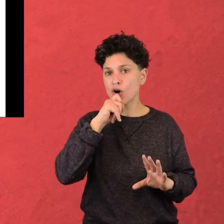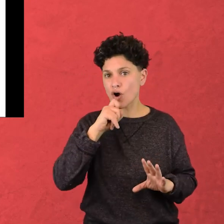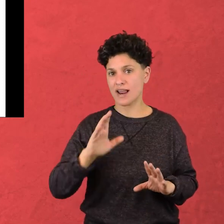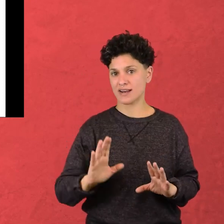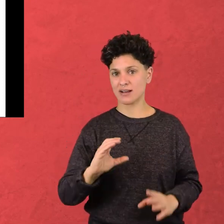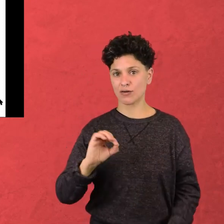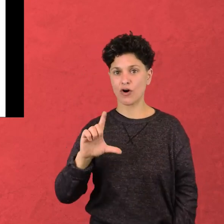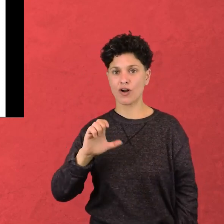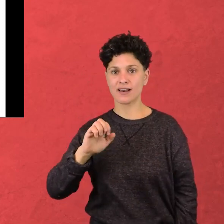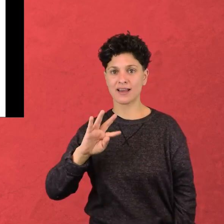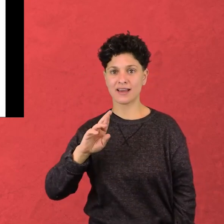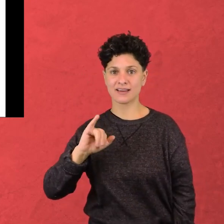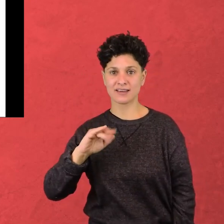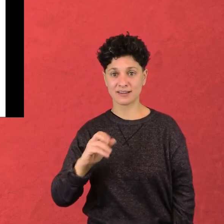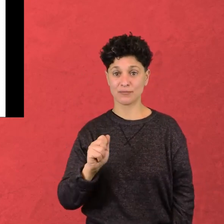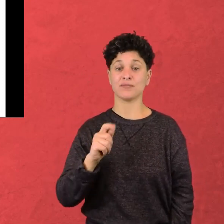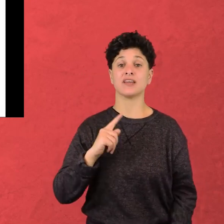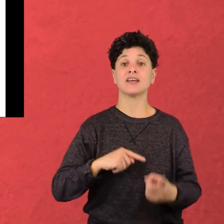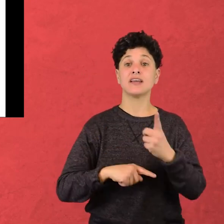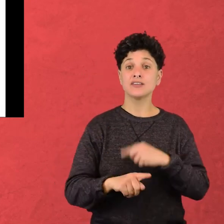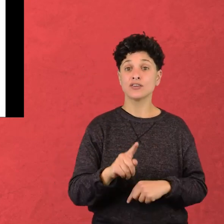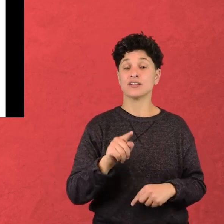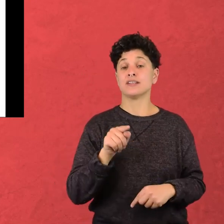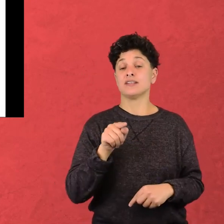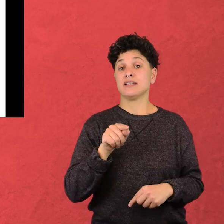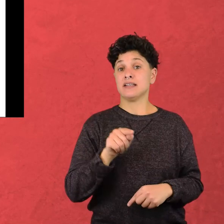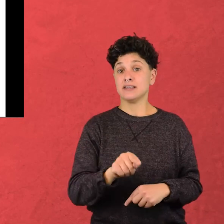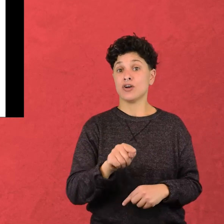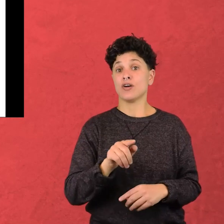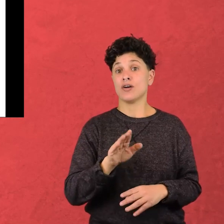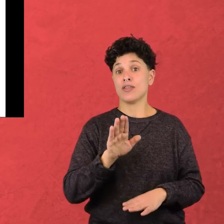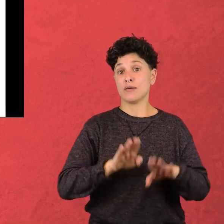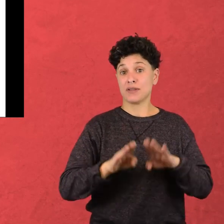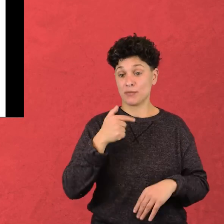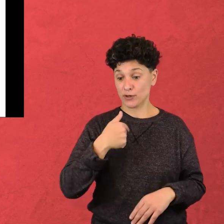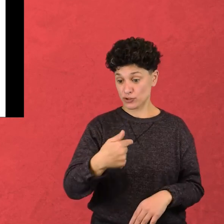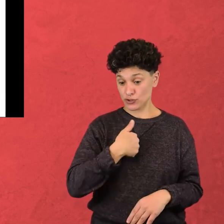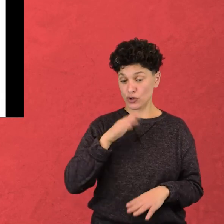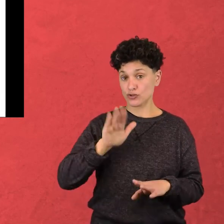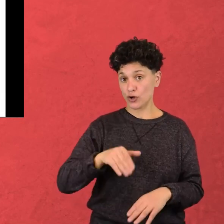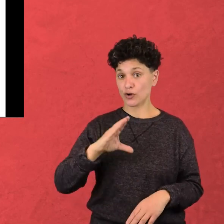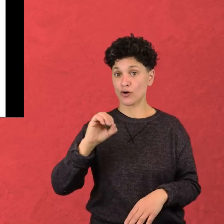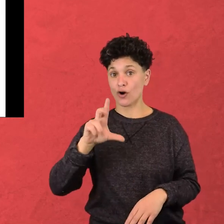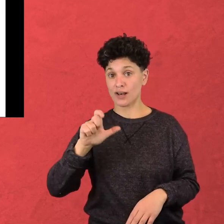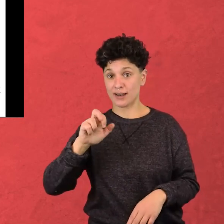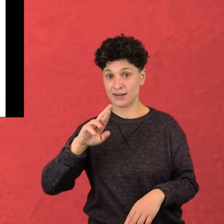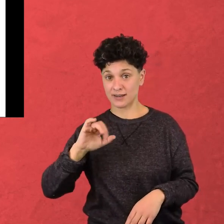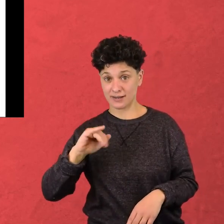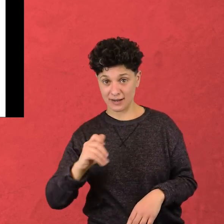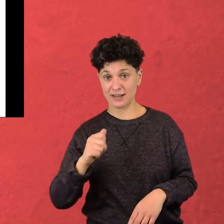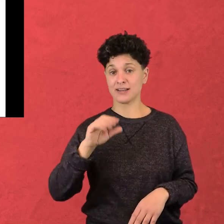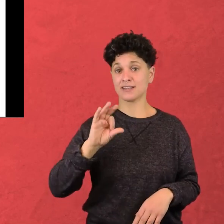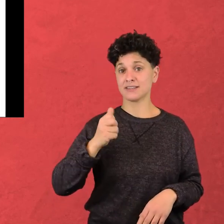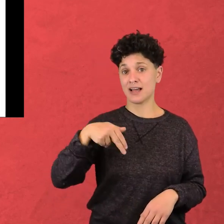soy sanguíneo colérica. Generalmente tenemos mixtos nuestros temperamentos. ¿Y de qué se trata? Se trata